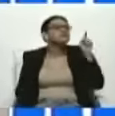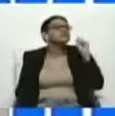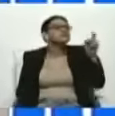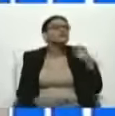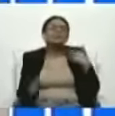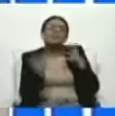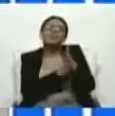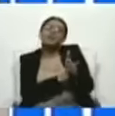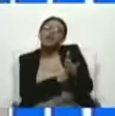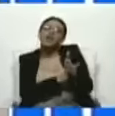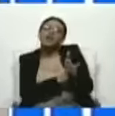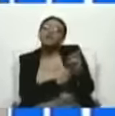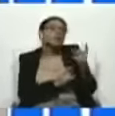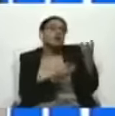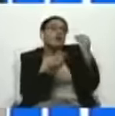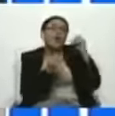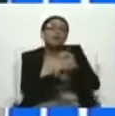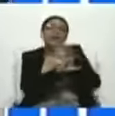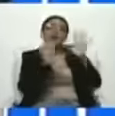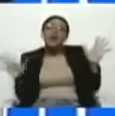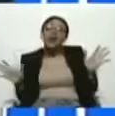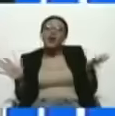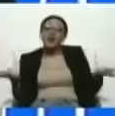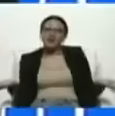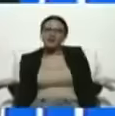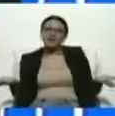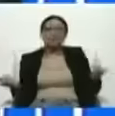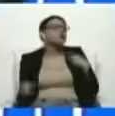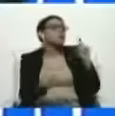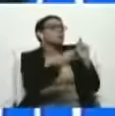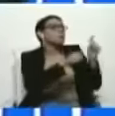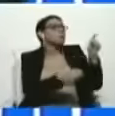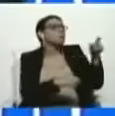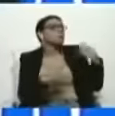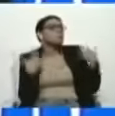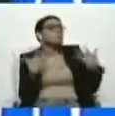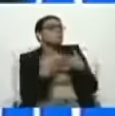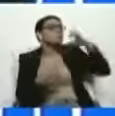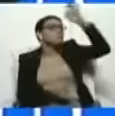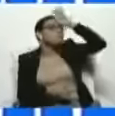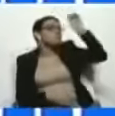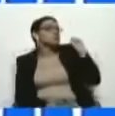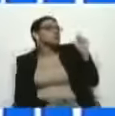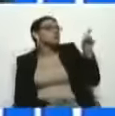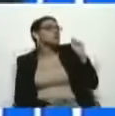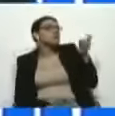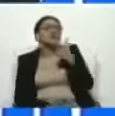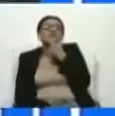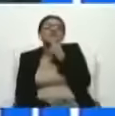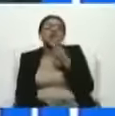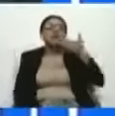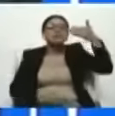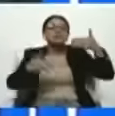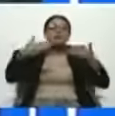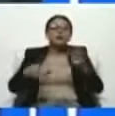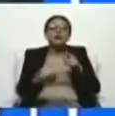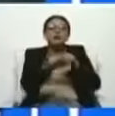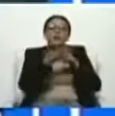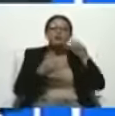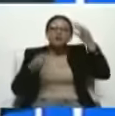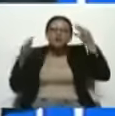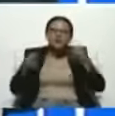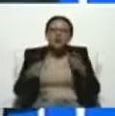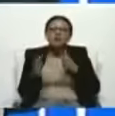las cantadas de fraude que han hecho en elecciones anteriores en Venezuela y las fueron borrando de las redes sociales. Conseguimos algunas y se las vamos a mostrar. En el